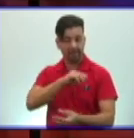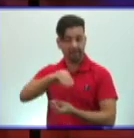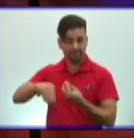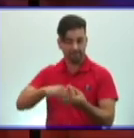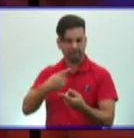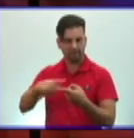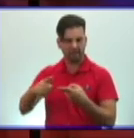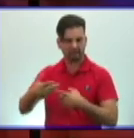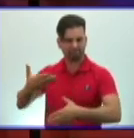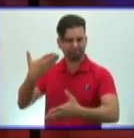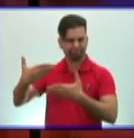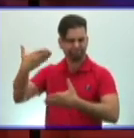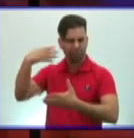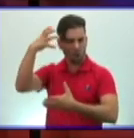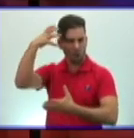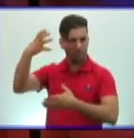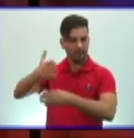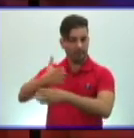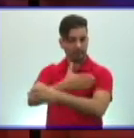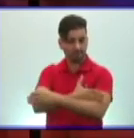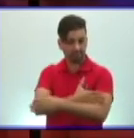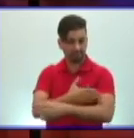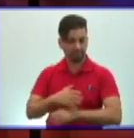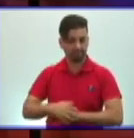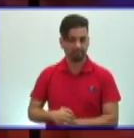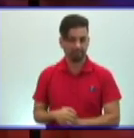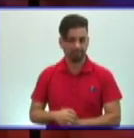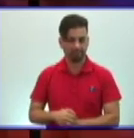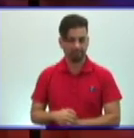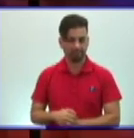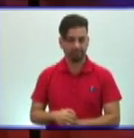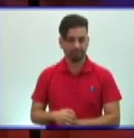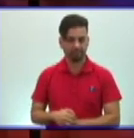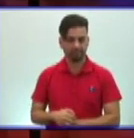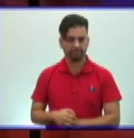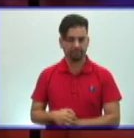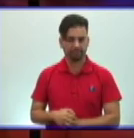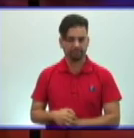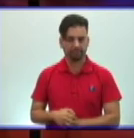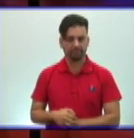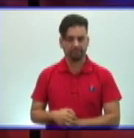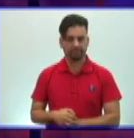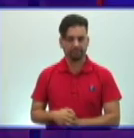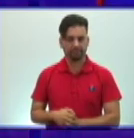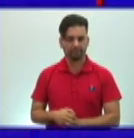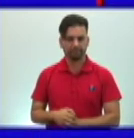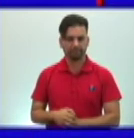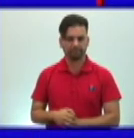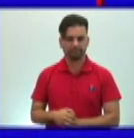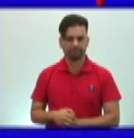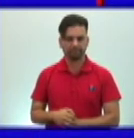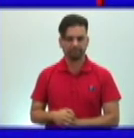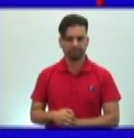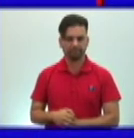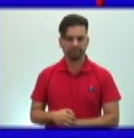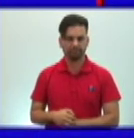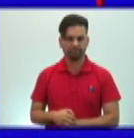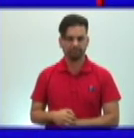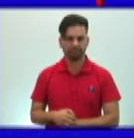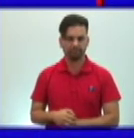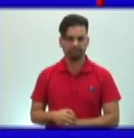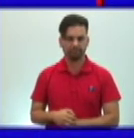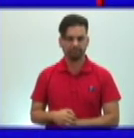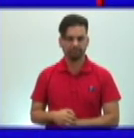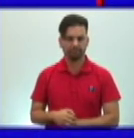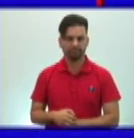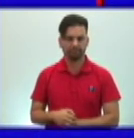restituir pasados ya sobrepasados. Y sencillamente ahí se expresan las concepciones materialistas y idealistas. Y desde el punto de vista del